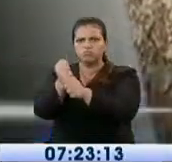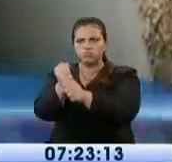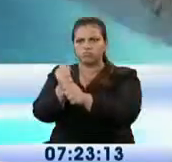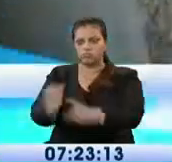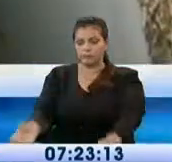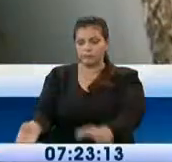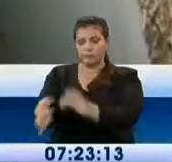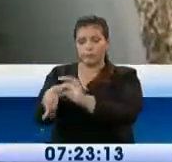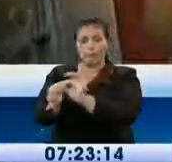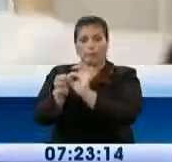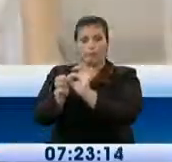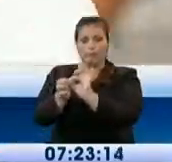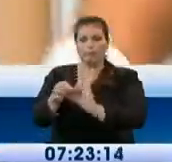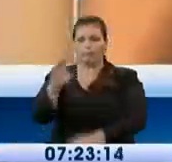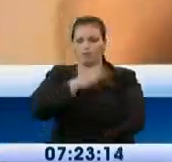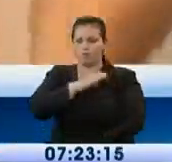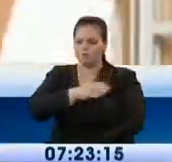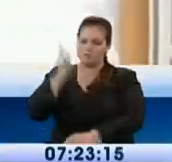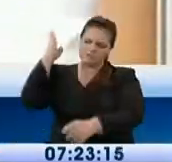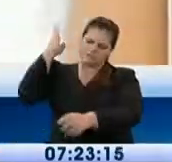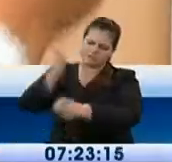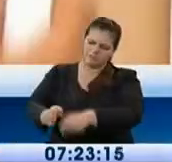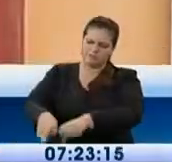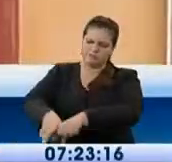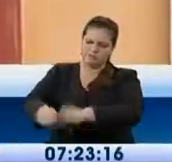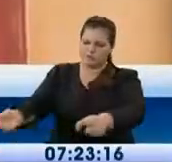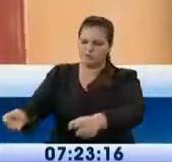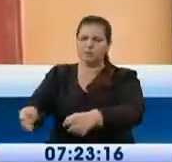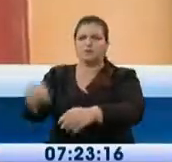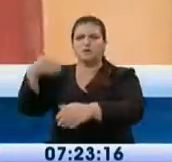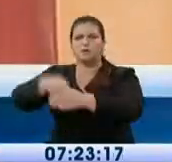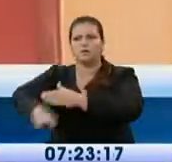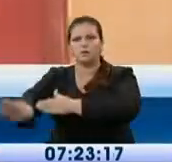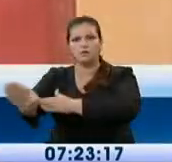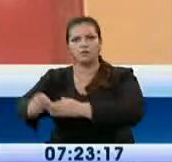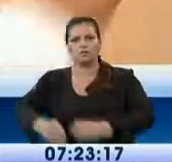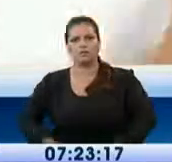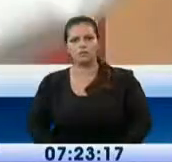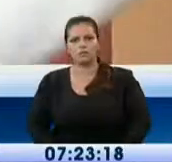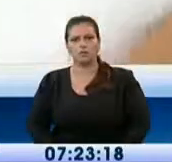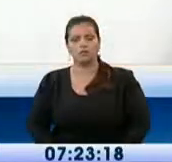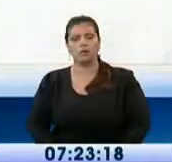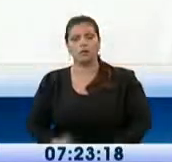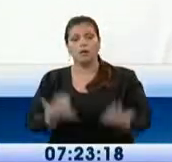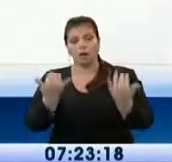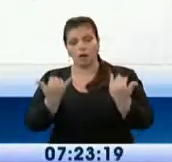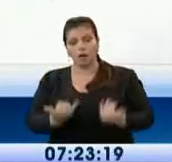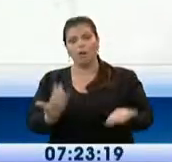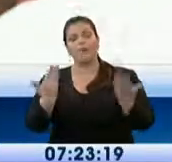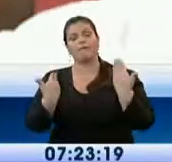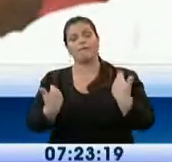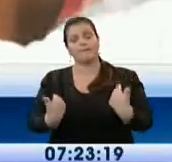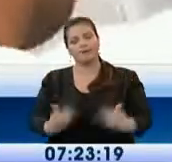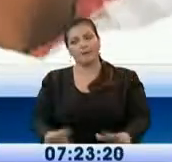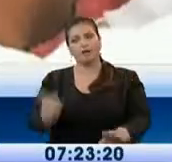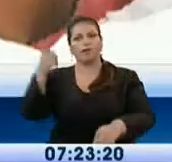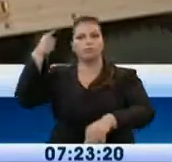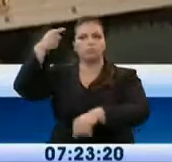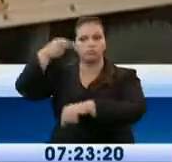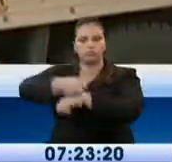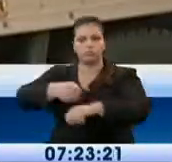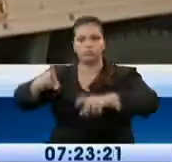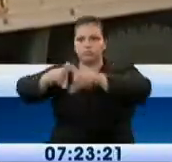agentes policiales. Nosotros vamos a proceder conforme a la ley, conjuntamente con la Comisaría de Salud, a proceder con la clausura de este centro clandestino.